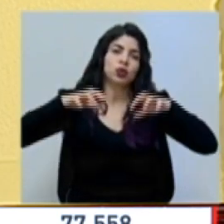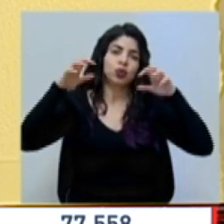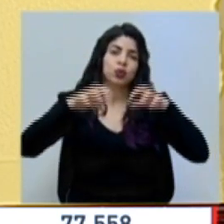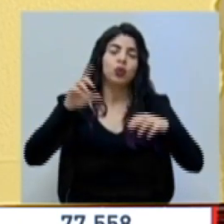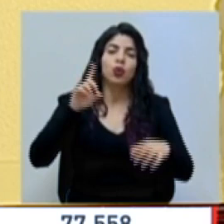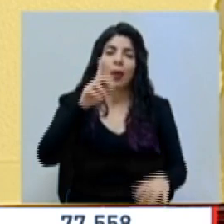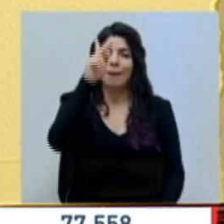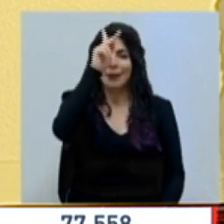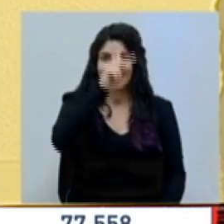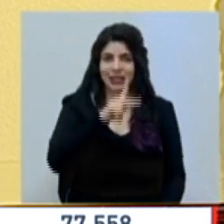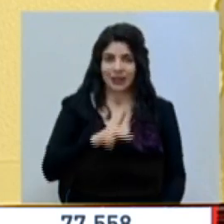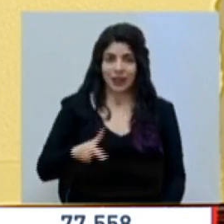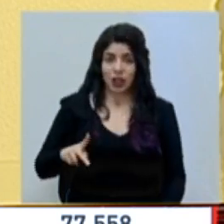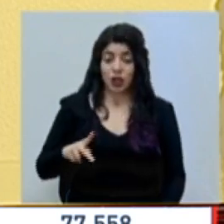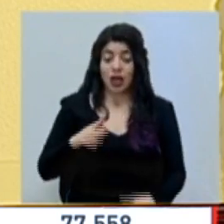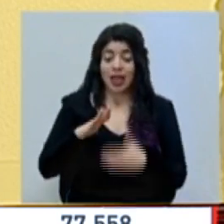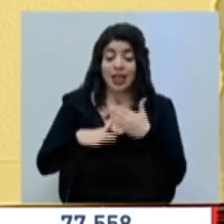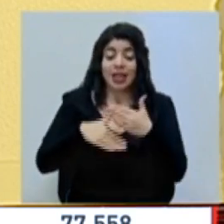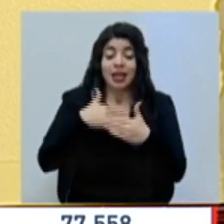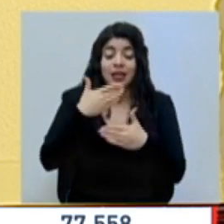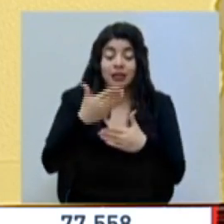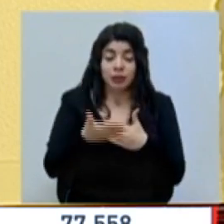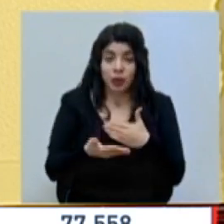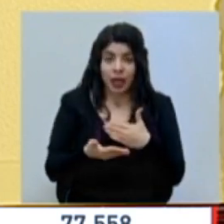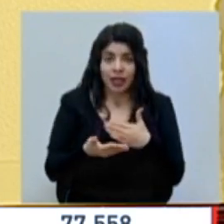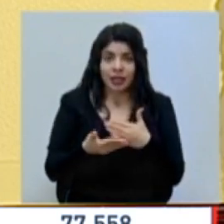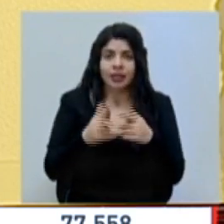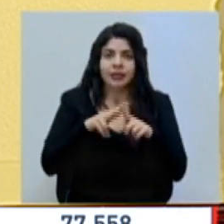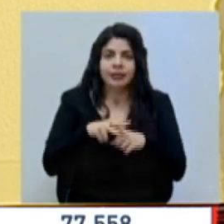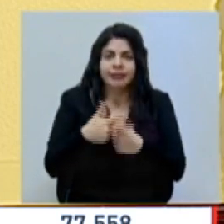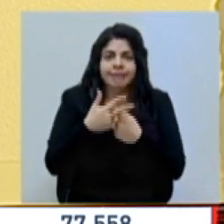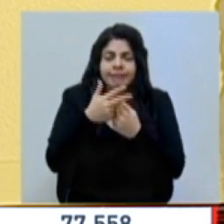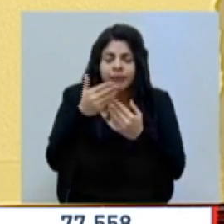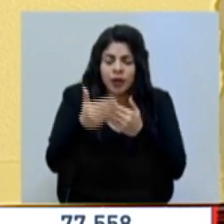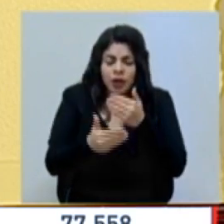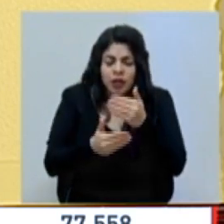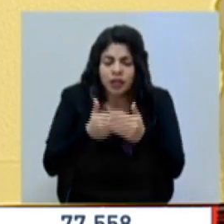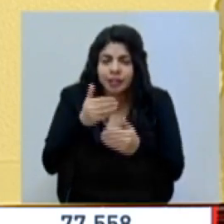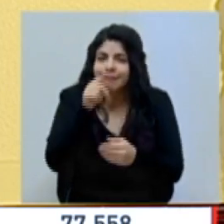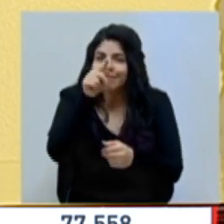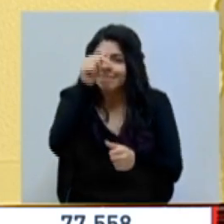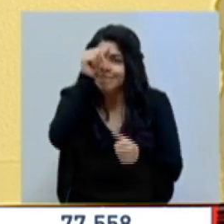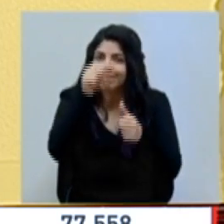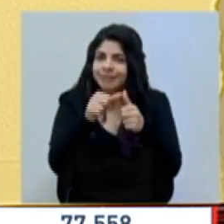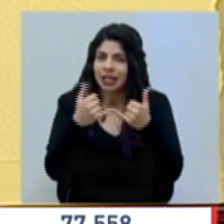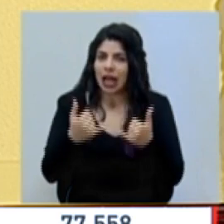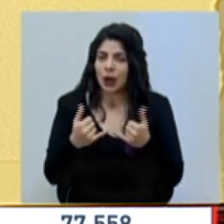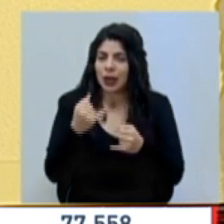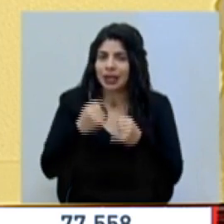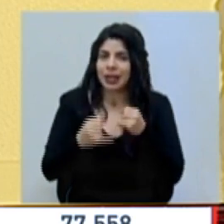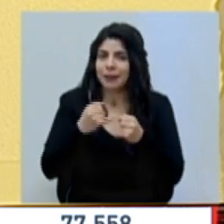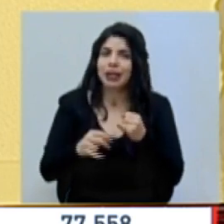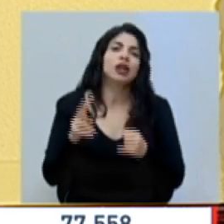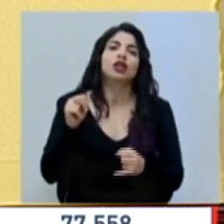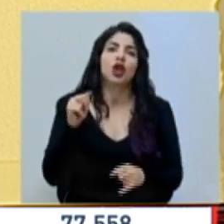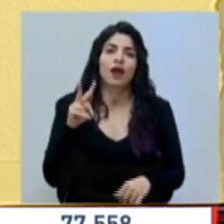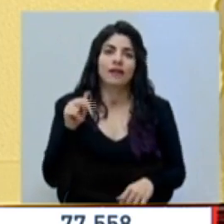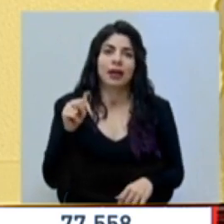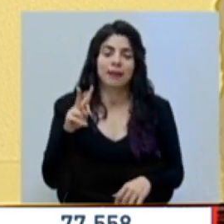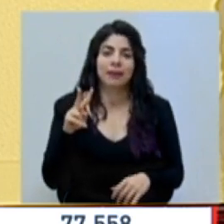Pacífico, y luego entraríamos ya en un proceso. Recordemos que estamos ya finalizando noviembre,